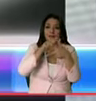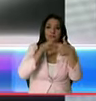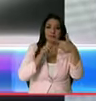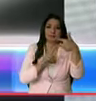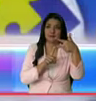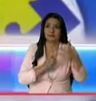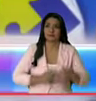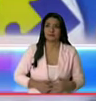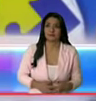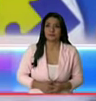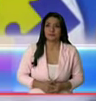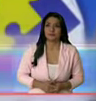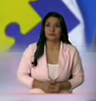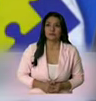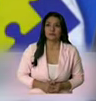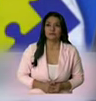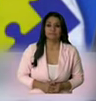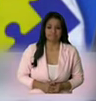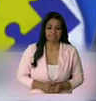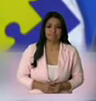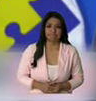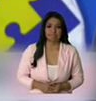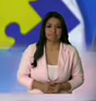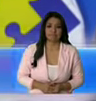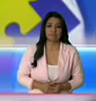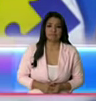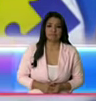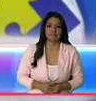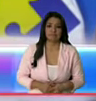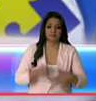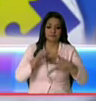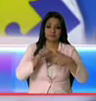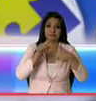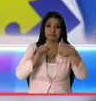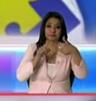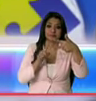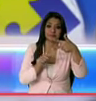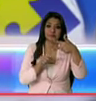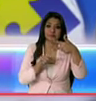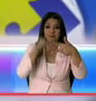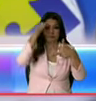Medina. En memoria de Douglas, Willington y Yair,